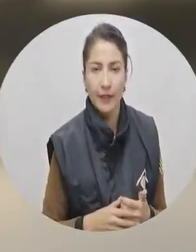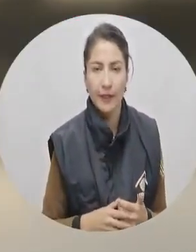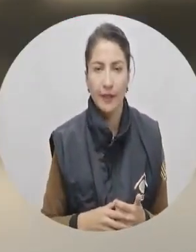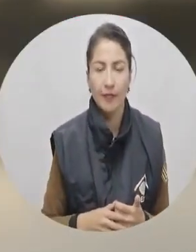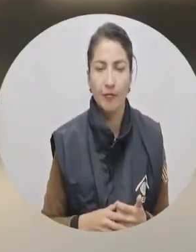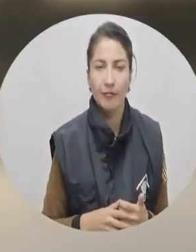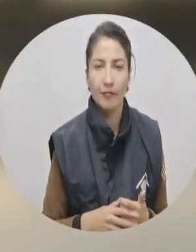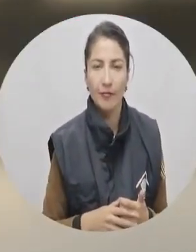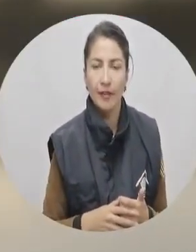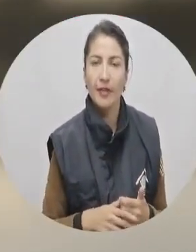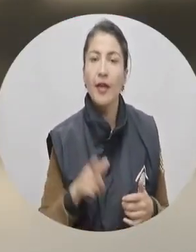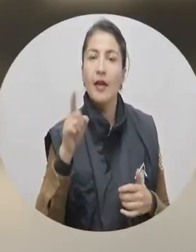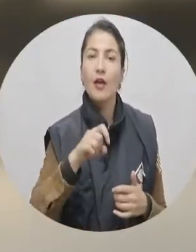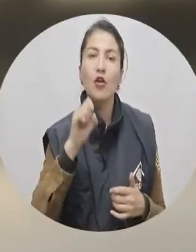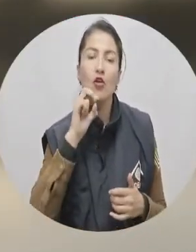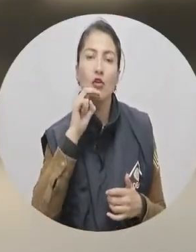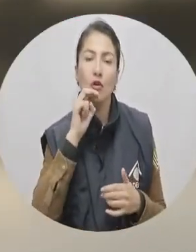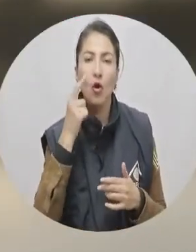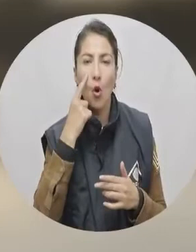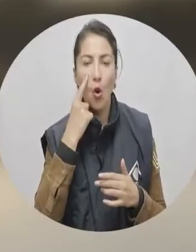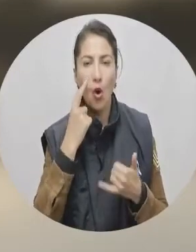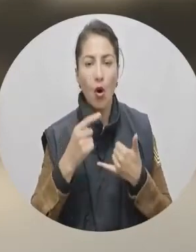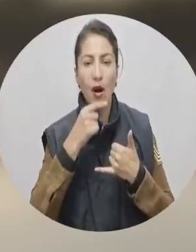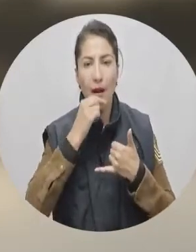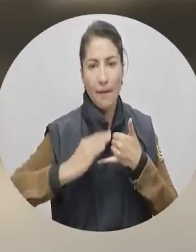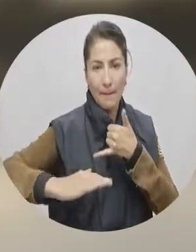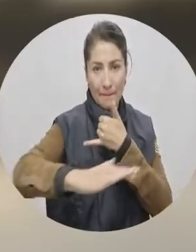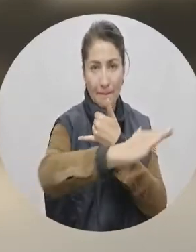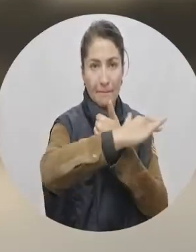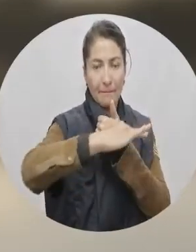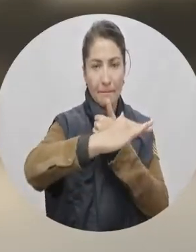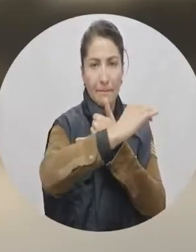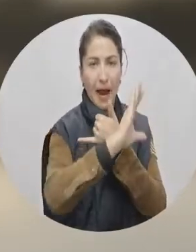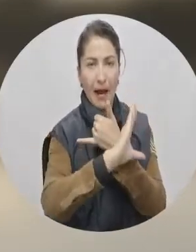Y alerta roja por viento y oleaje sobre el mar Caribe.